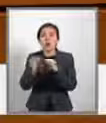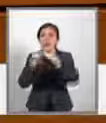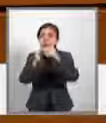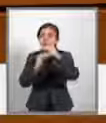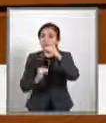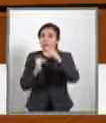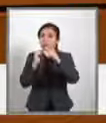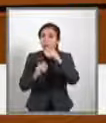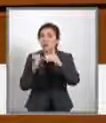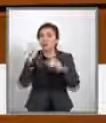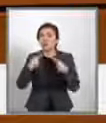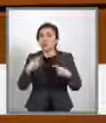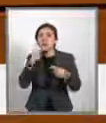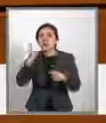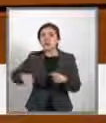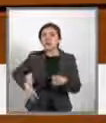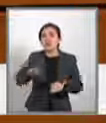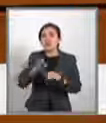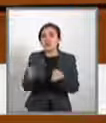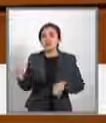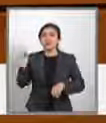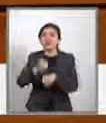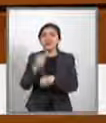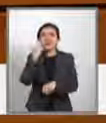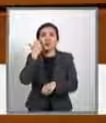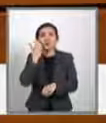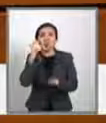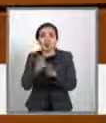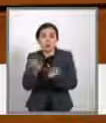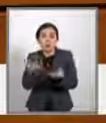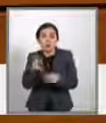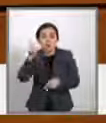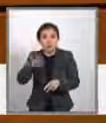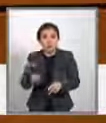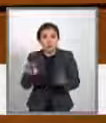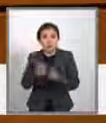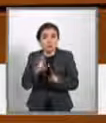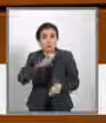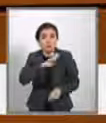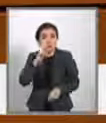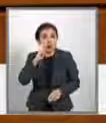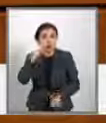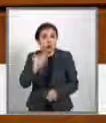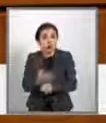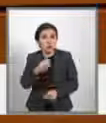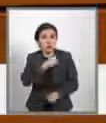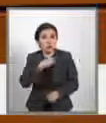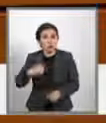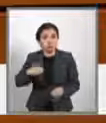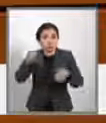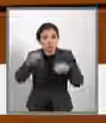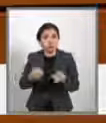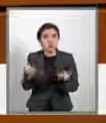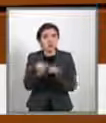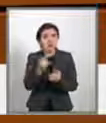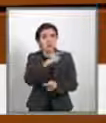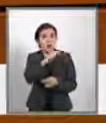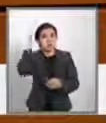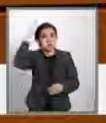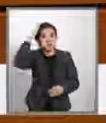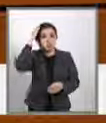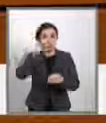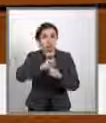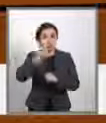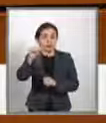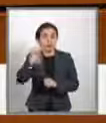menor para aquellos servidores públicos que tendrán prácticamente las mismas funciones y responsabilidades que el fiscal general.